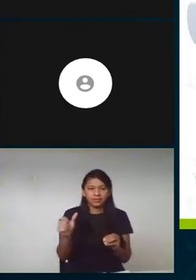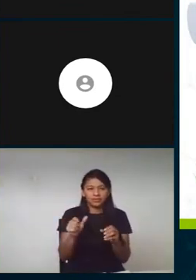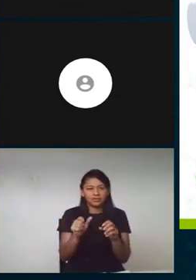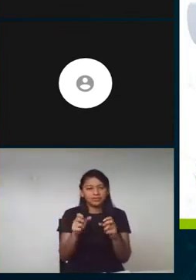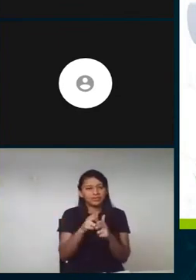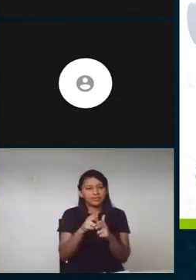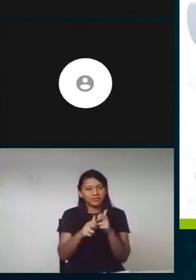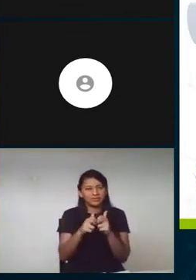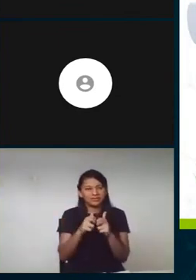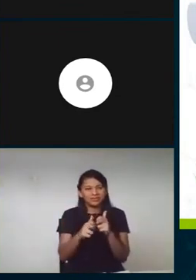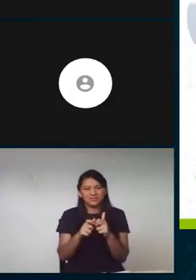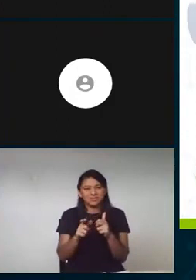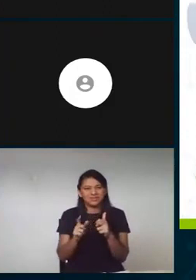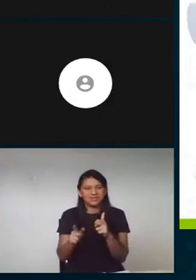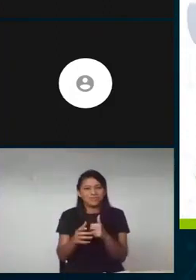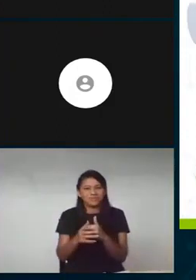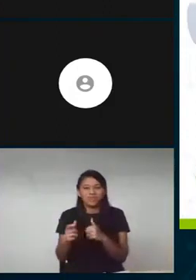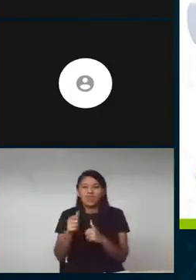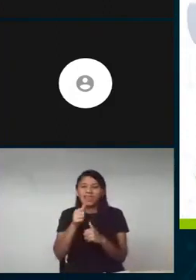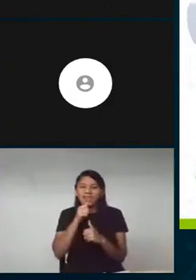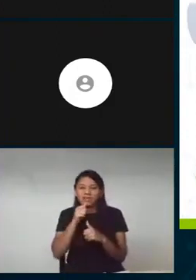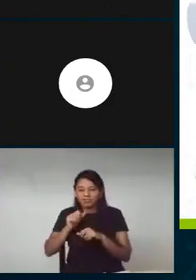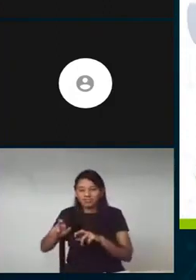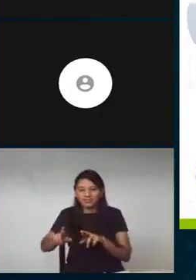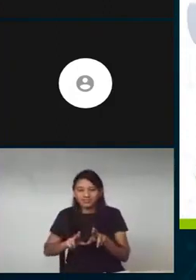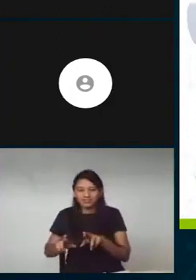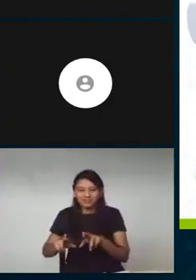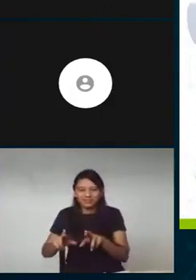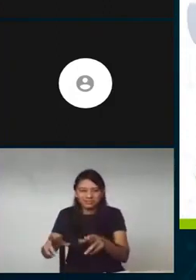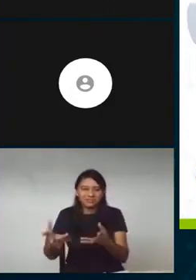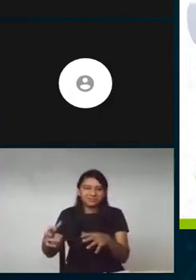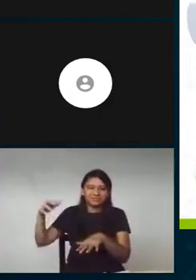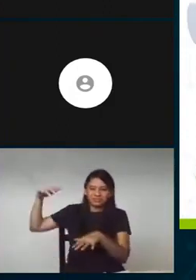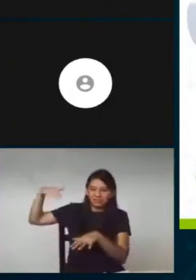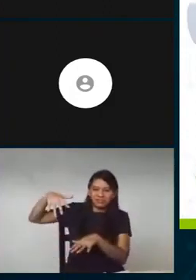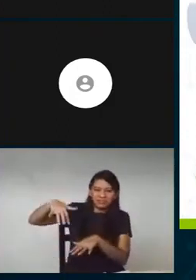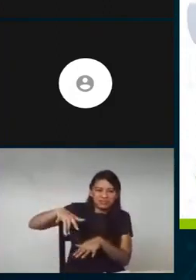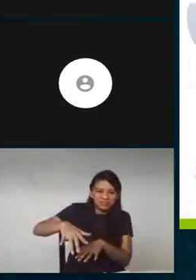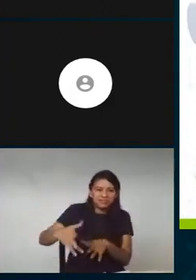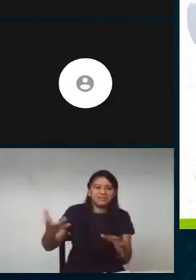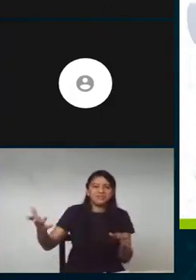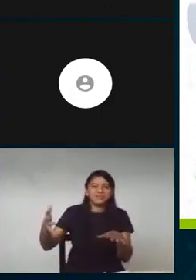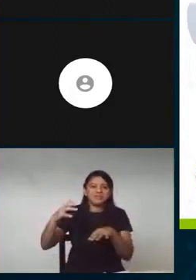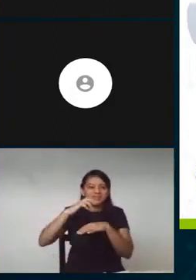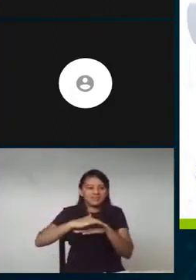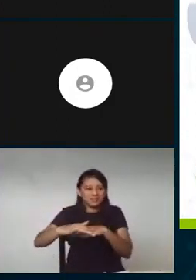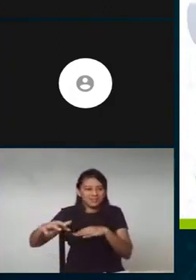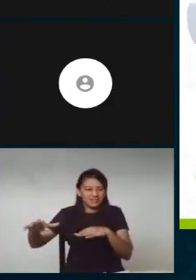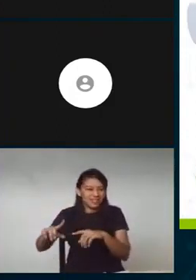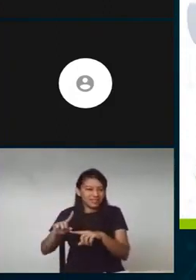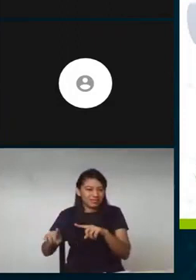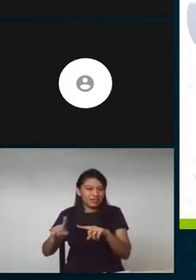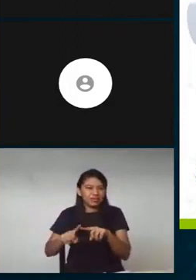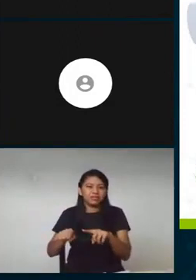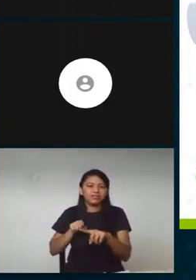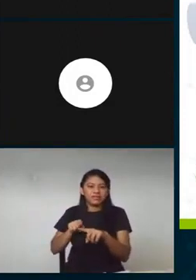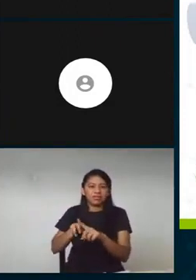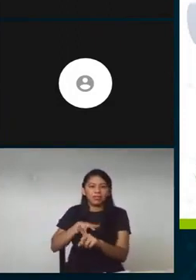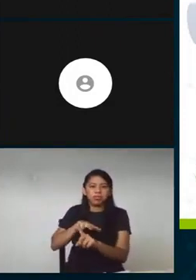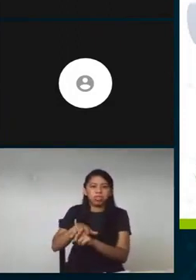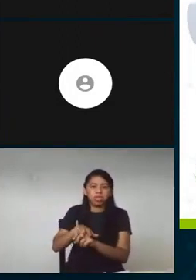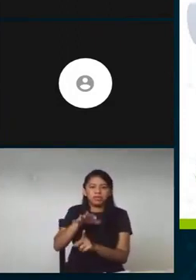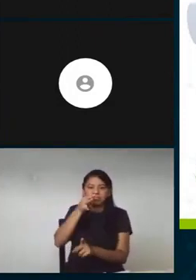la contaminación de las fuentes hídricas y de suelo. ¿Por qué contaminación de fuentes hídricas? Pues primero